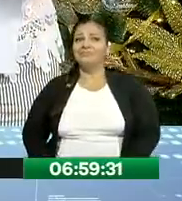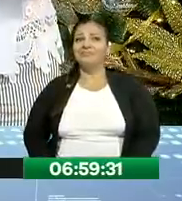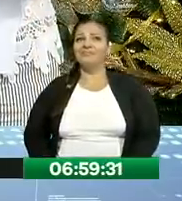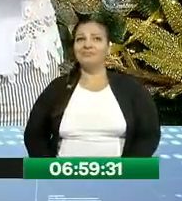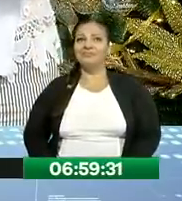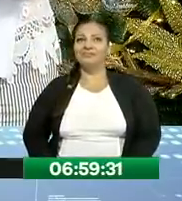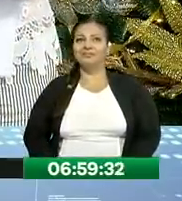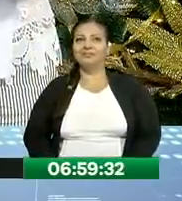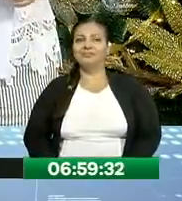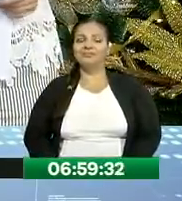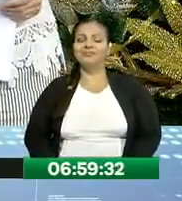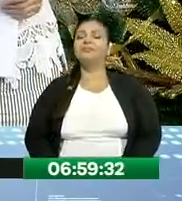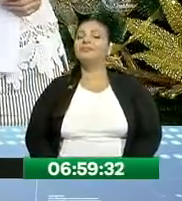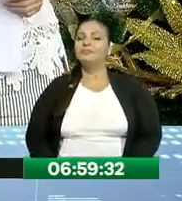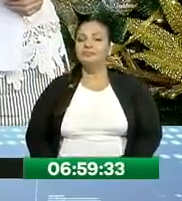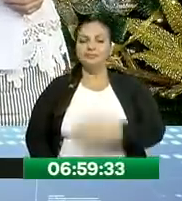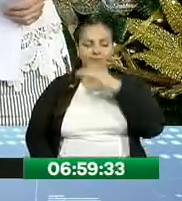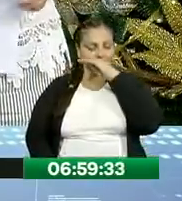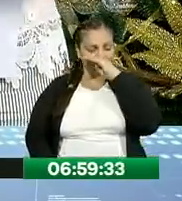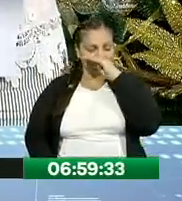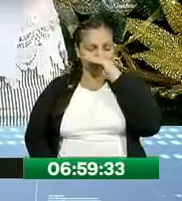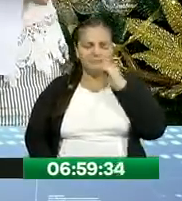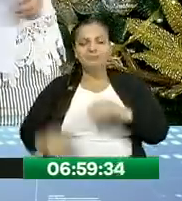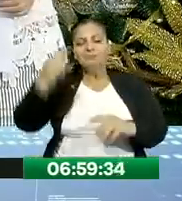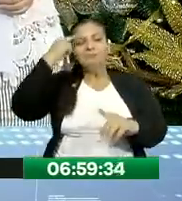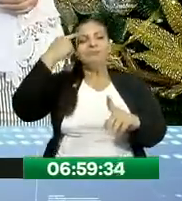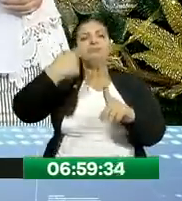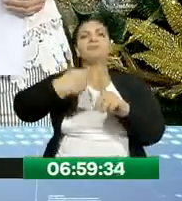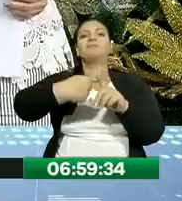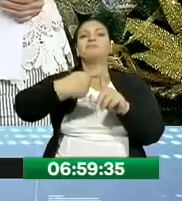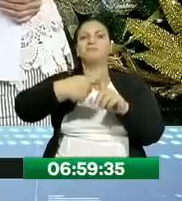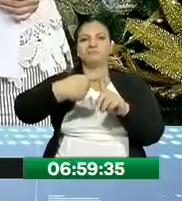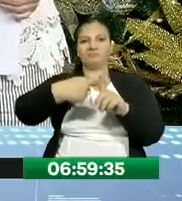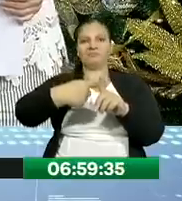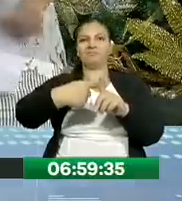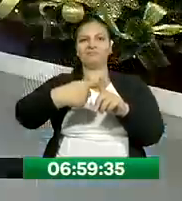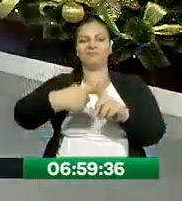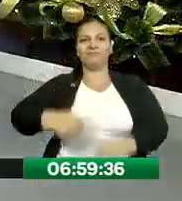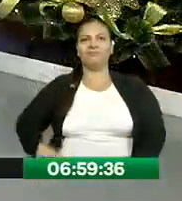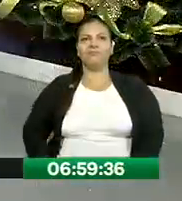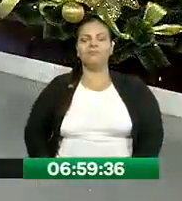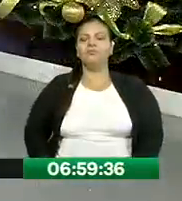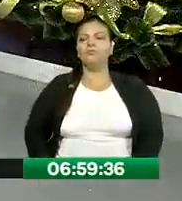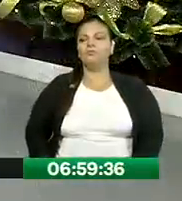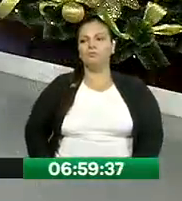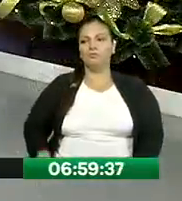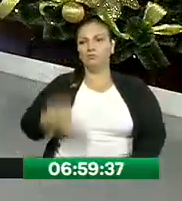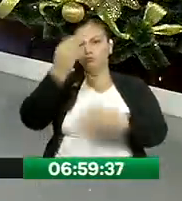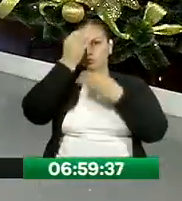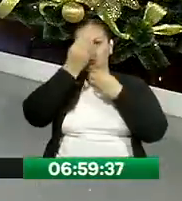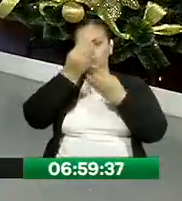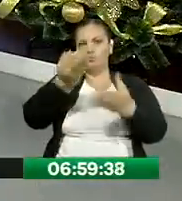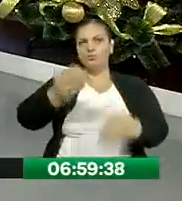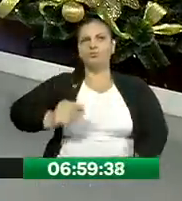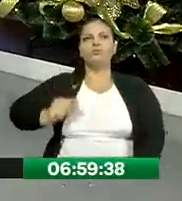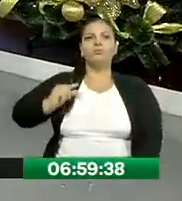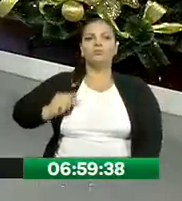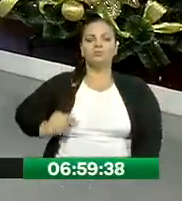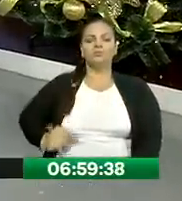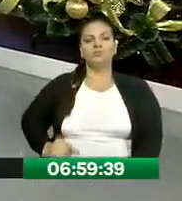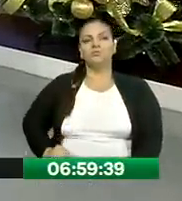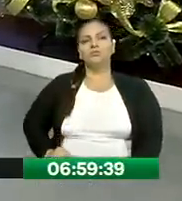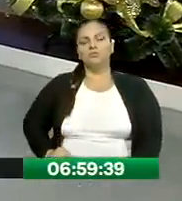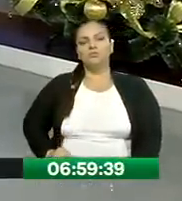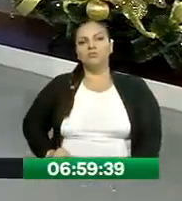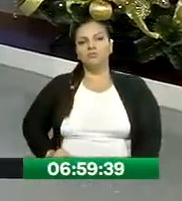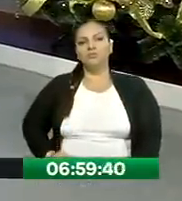es el mensaje positivo del día de hoy. Y ahora sí, vamos de inmediato con el detalle de las informaciones. José Luis. Claro